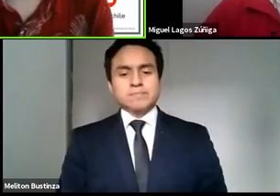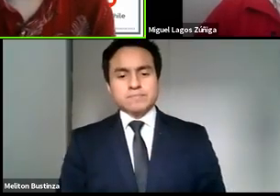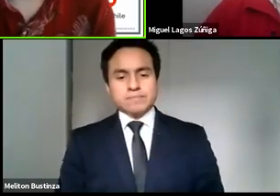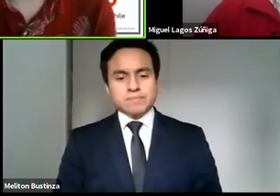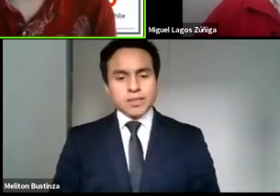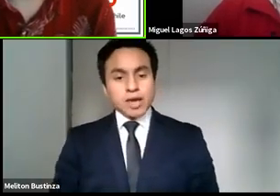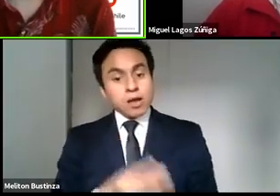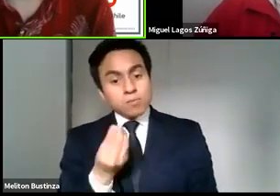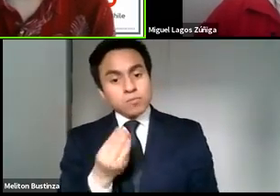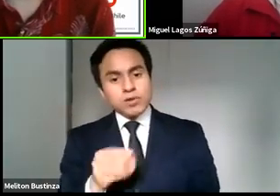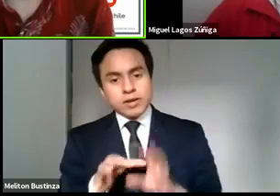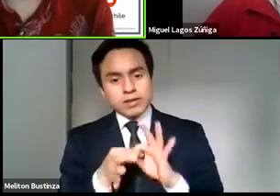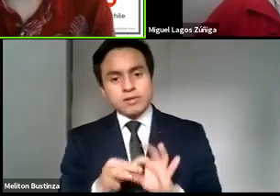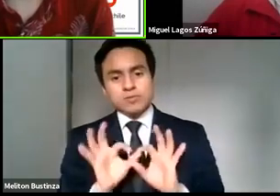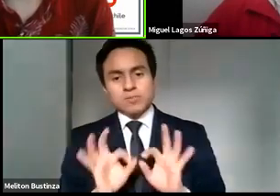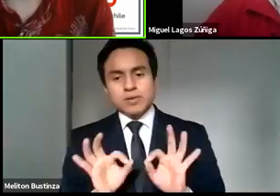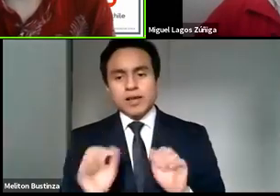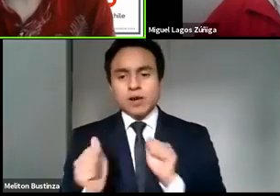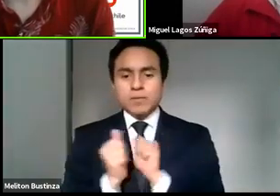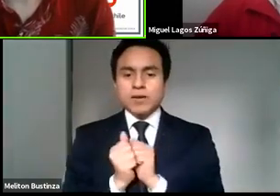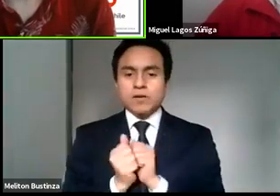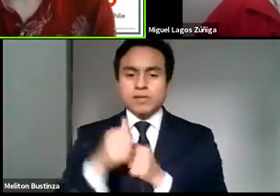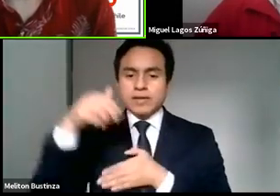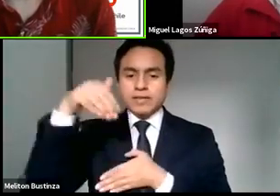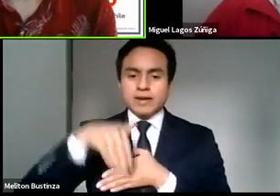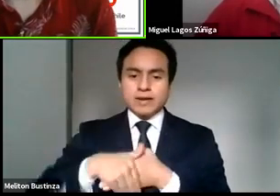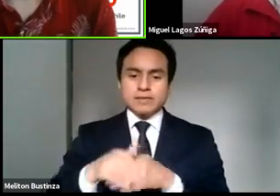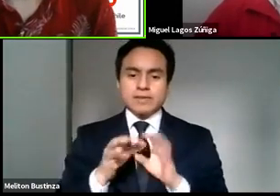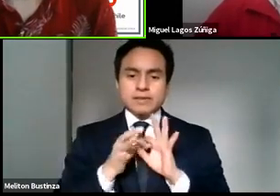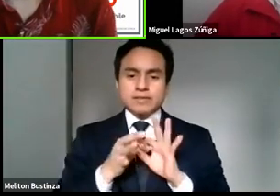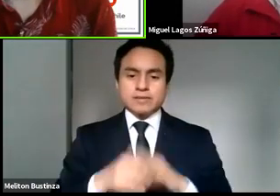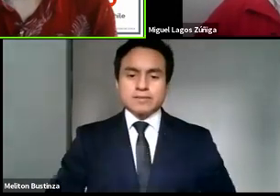Súper, muchas gracias Miguel por acompañarnos en esta tarde.